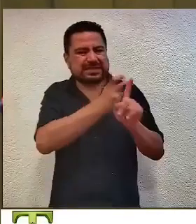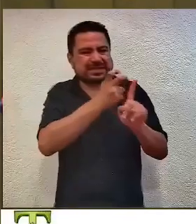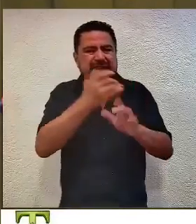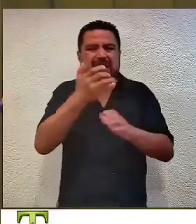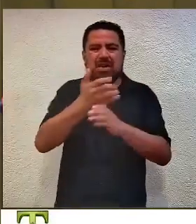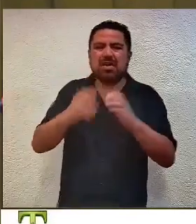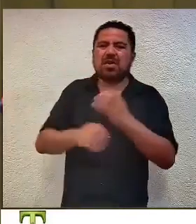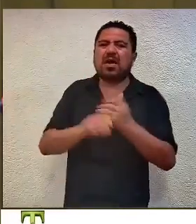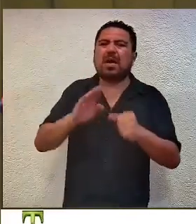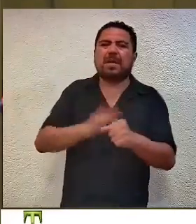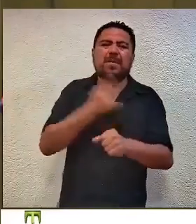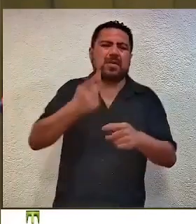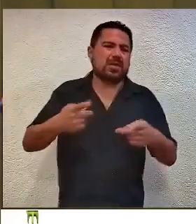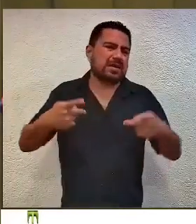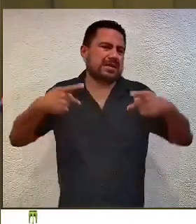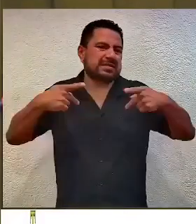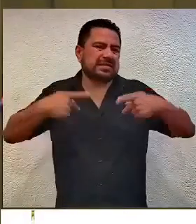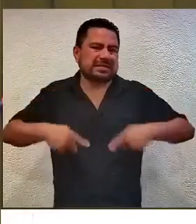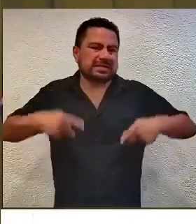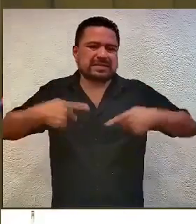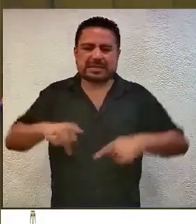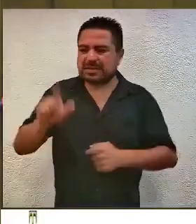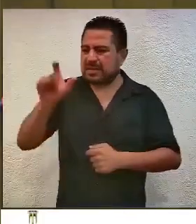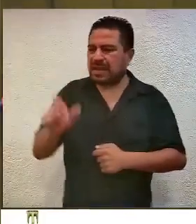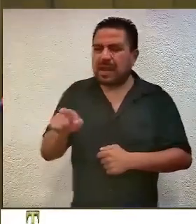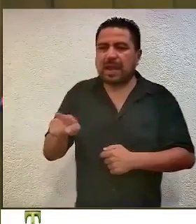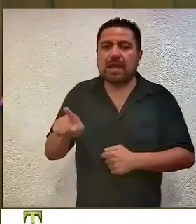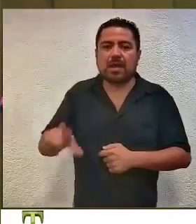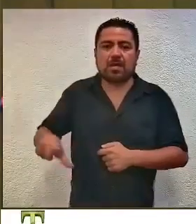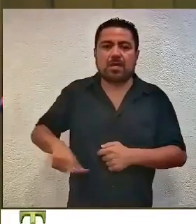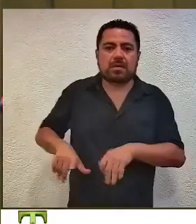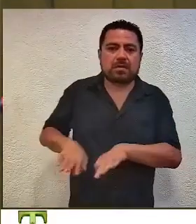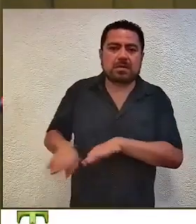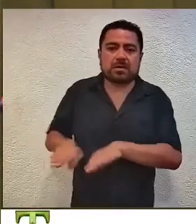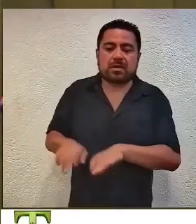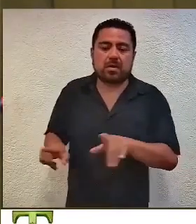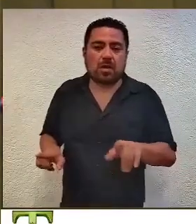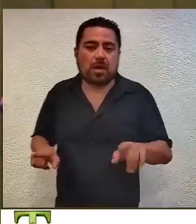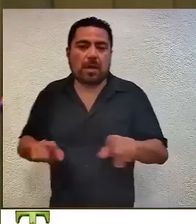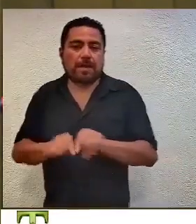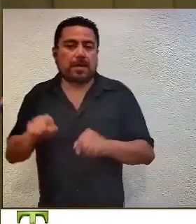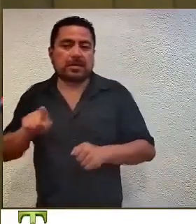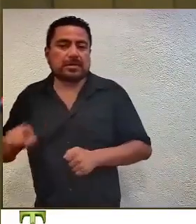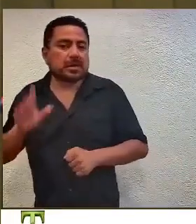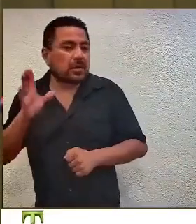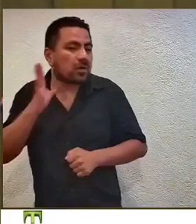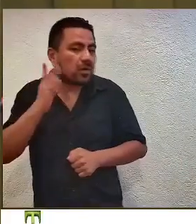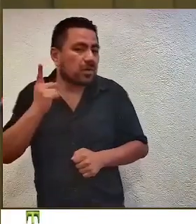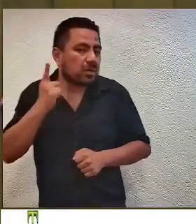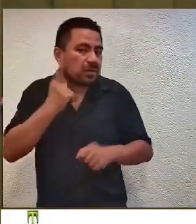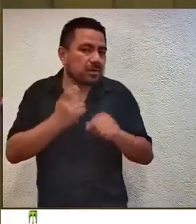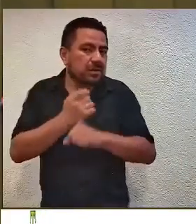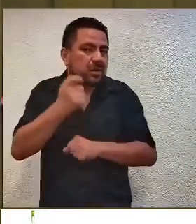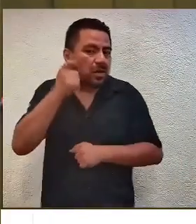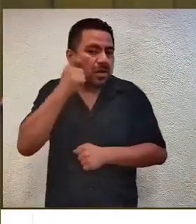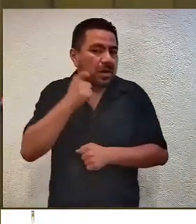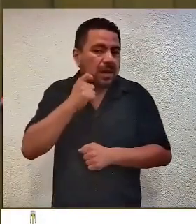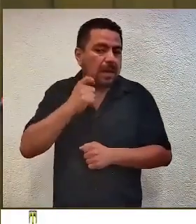porque los sujetos involucrados son servidores públicos del Congreso del Estado de